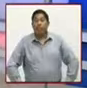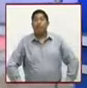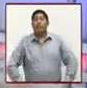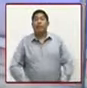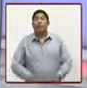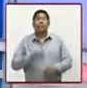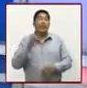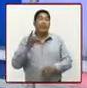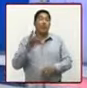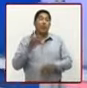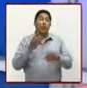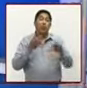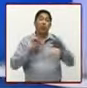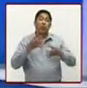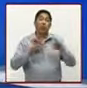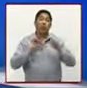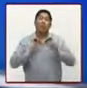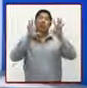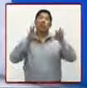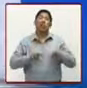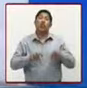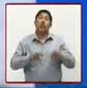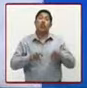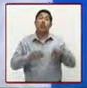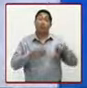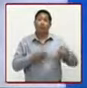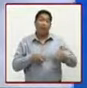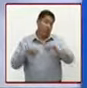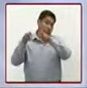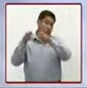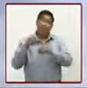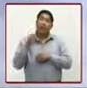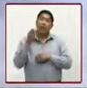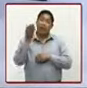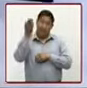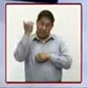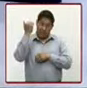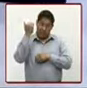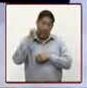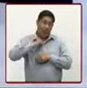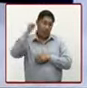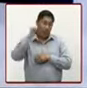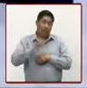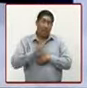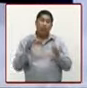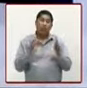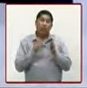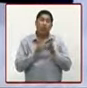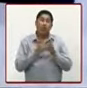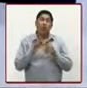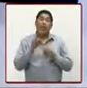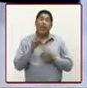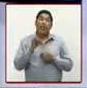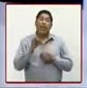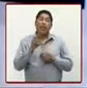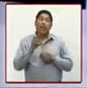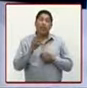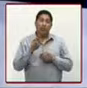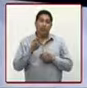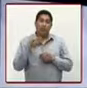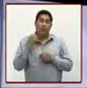Será el segundo partido de Die Strongest en el grupo D, recordando que el primero lo ganó a River Plate por 3-0 en la ciudad